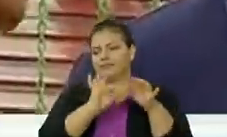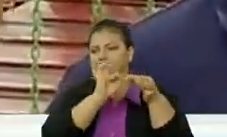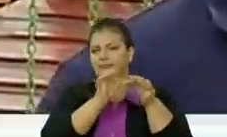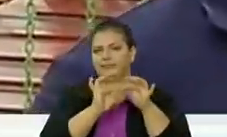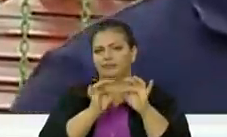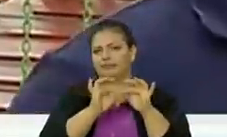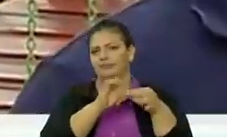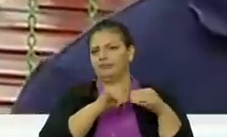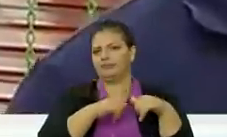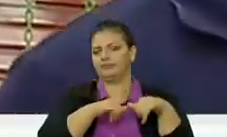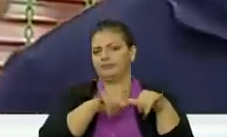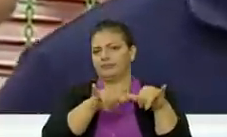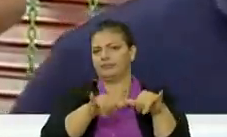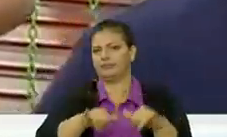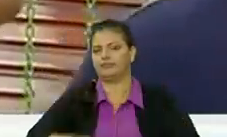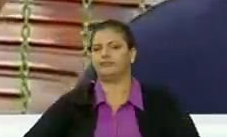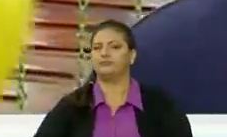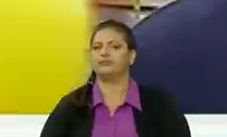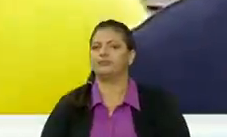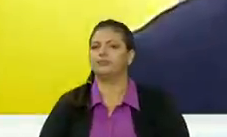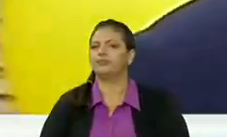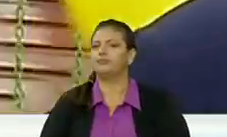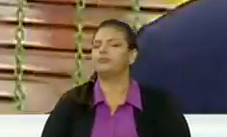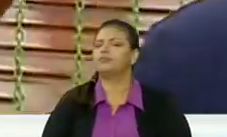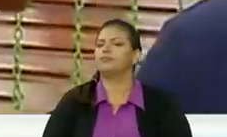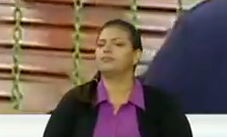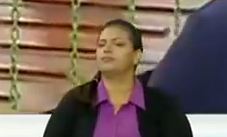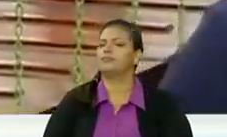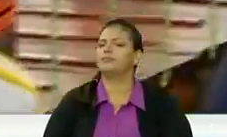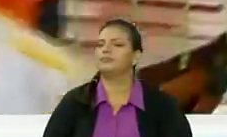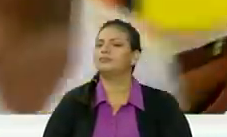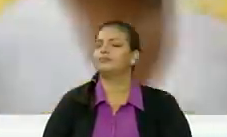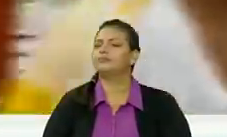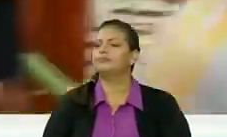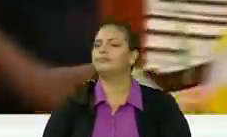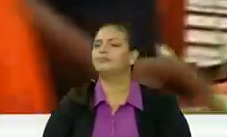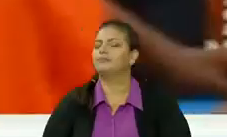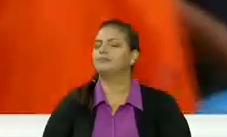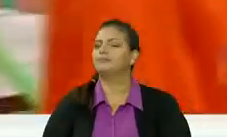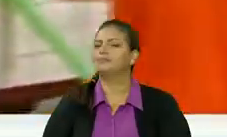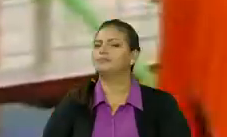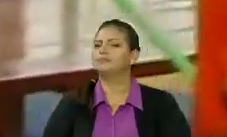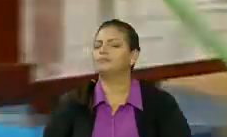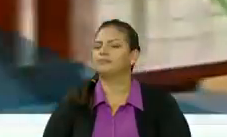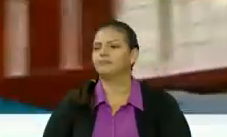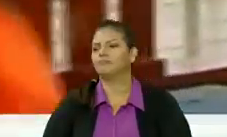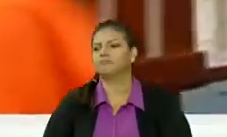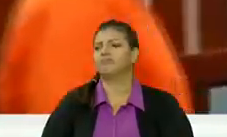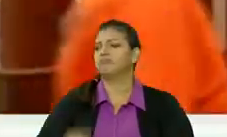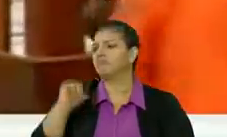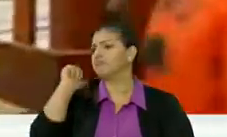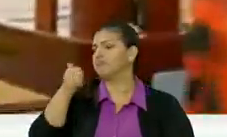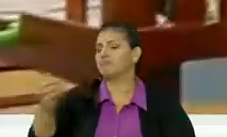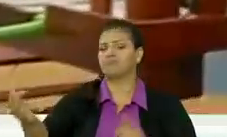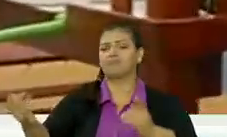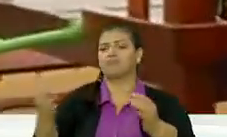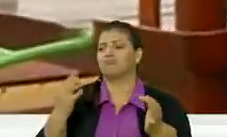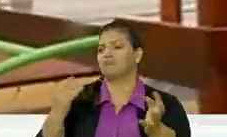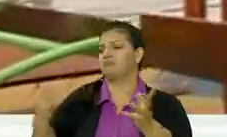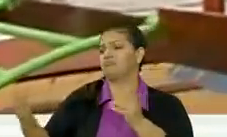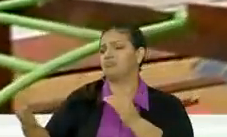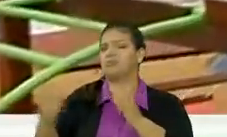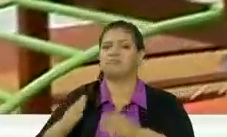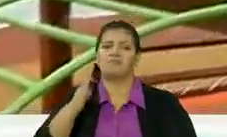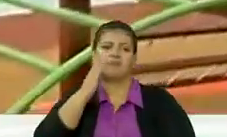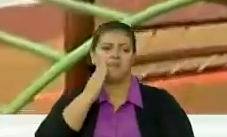incluye también con las áreas verdes, que se está haciendo un mantenimiento integral, y esperamos pues que la ciudadanía nos acompañe, que ya puedan venir todas las